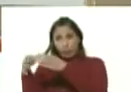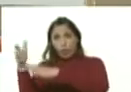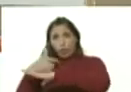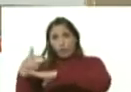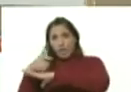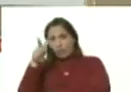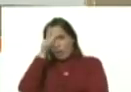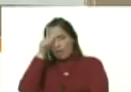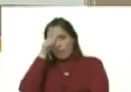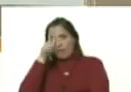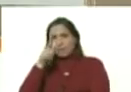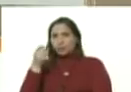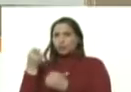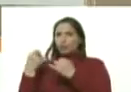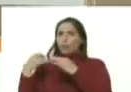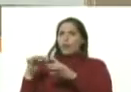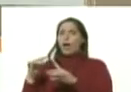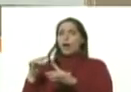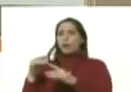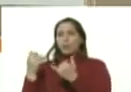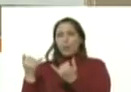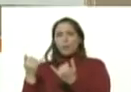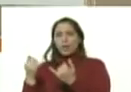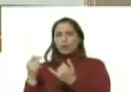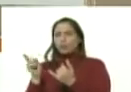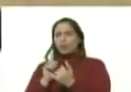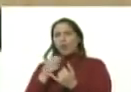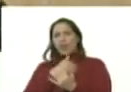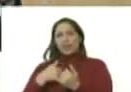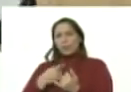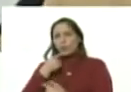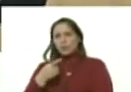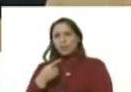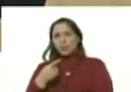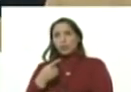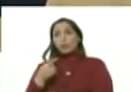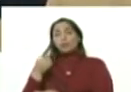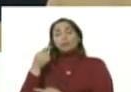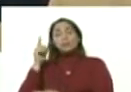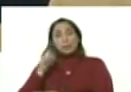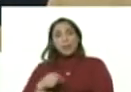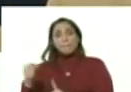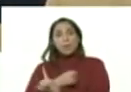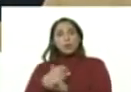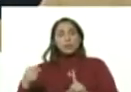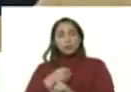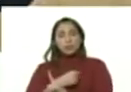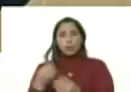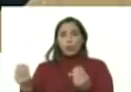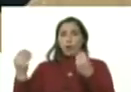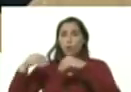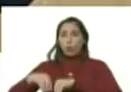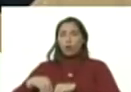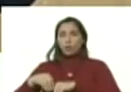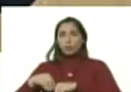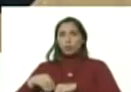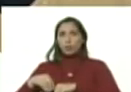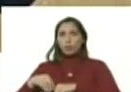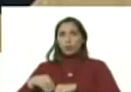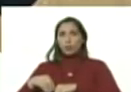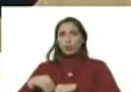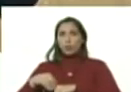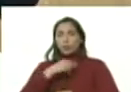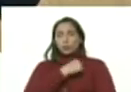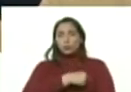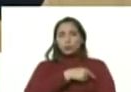pena repetirla, pero todas en violación a la Convención de Viena